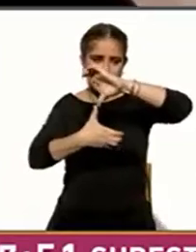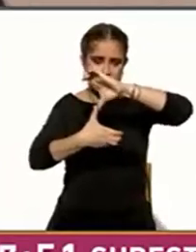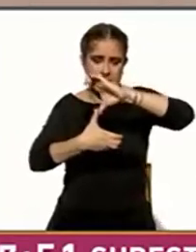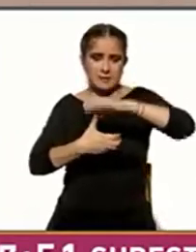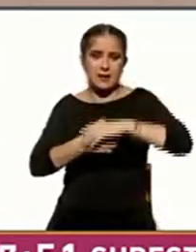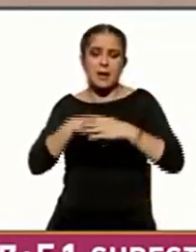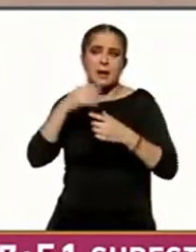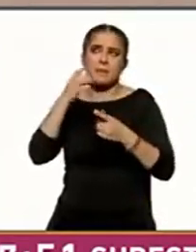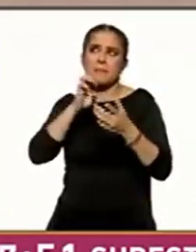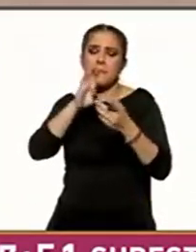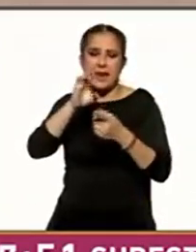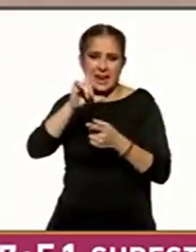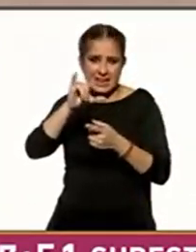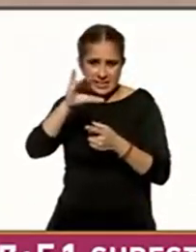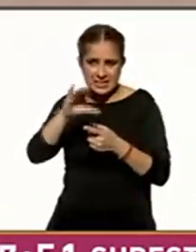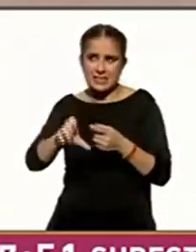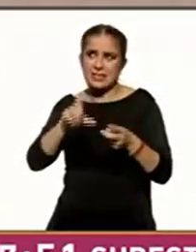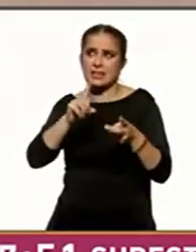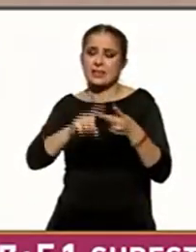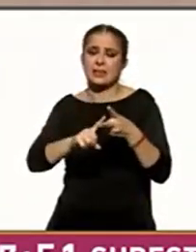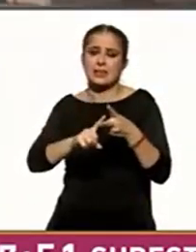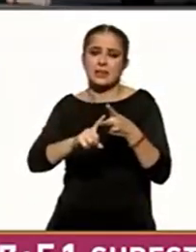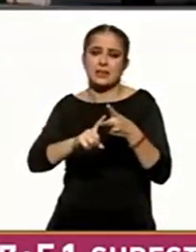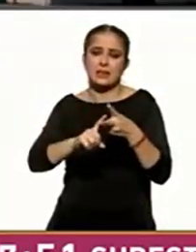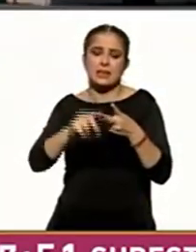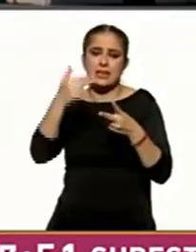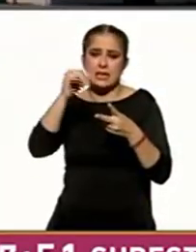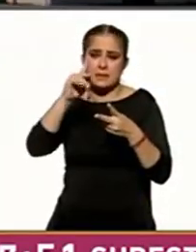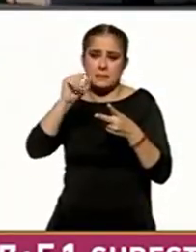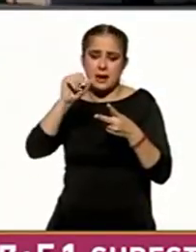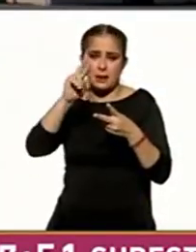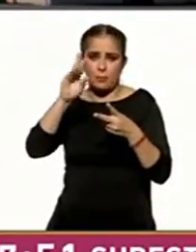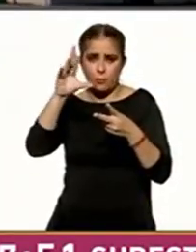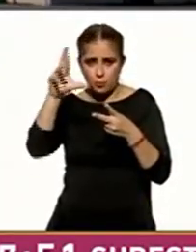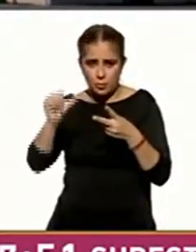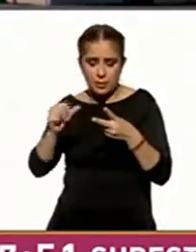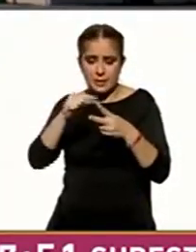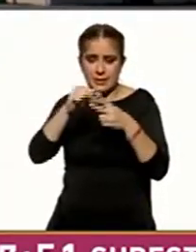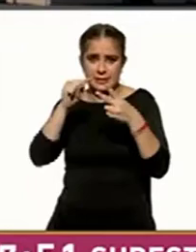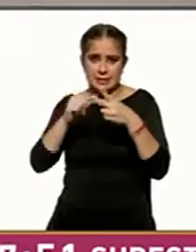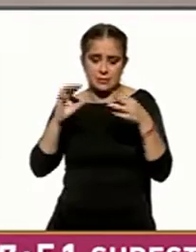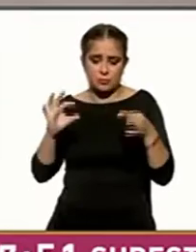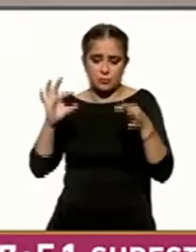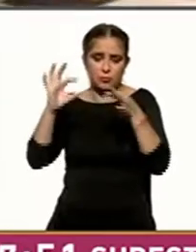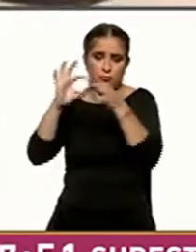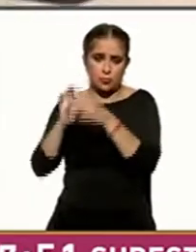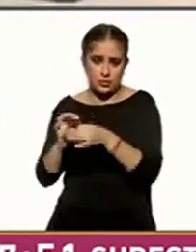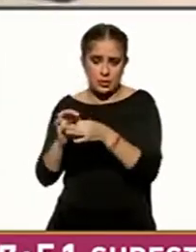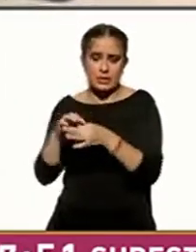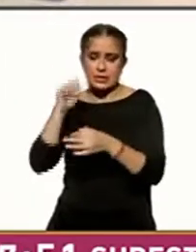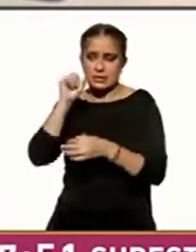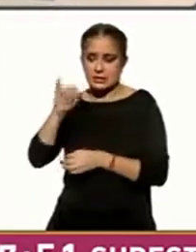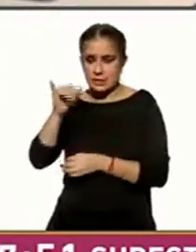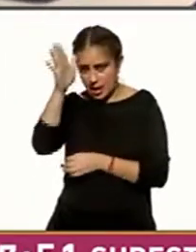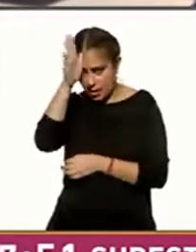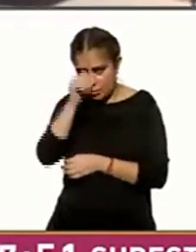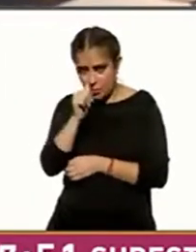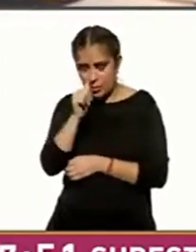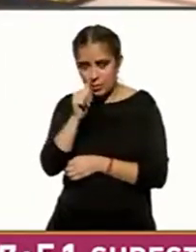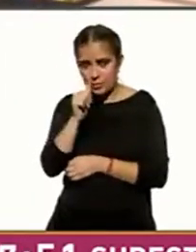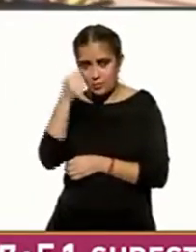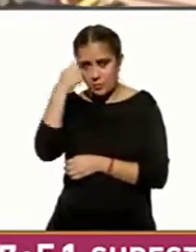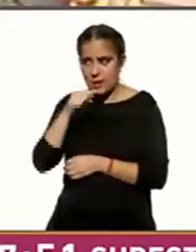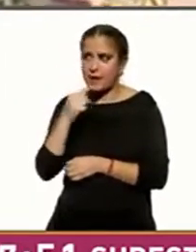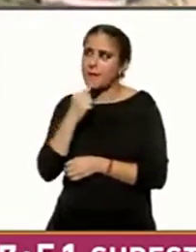Caribe, Belice y Antigua y Barbuda, se unieron a esta iniciativa.